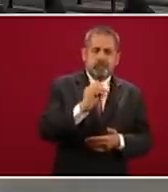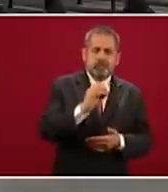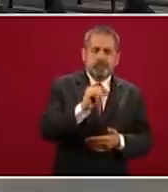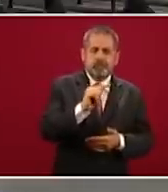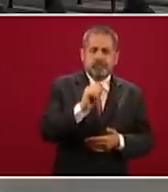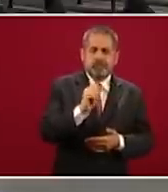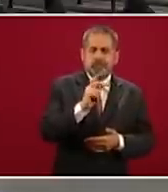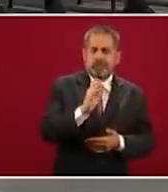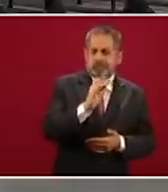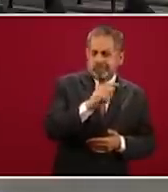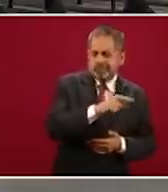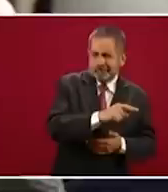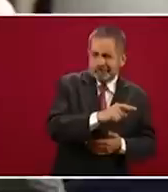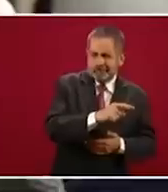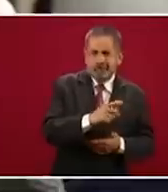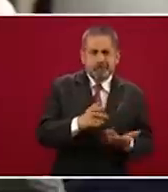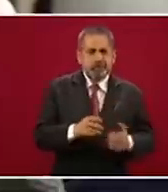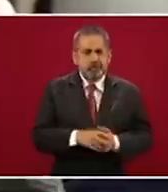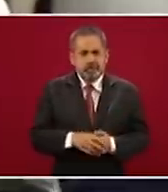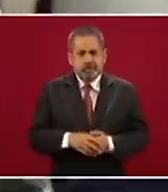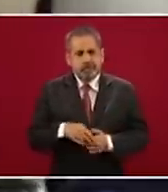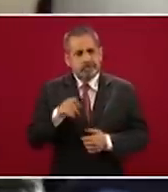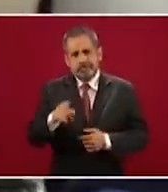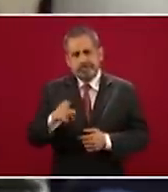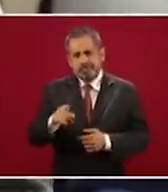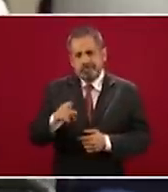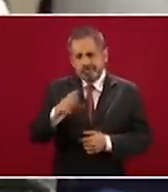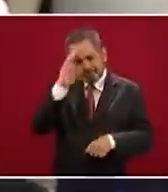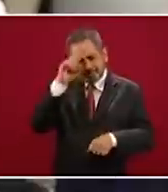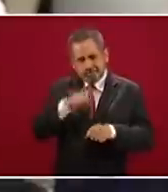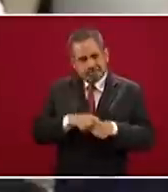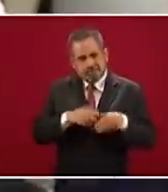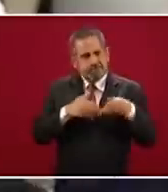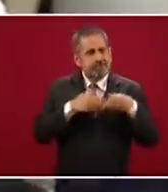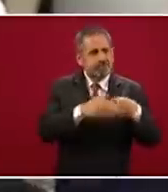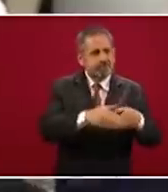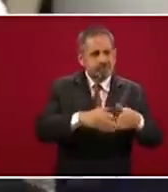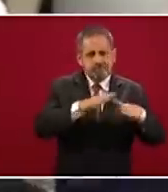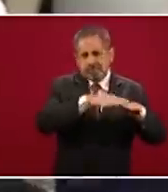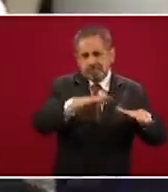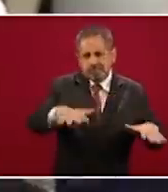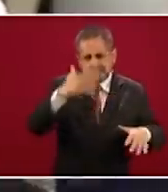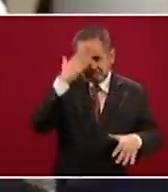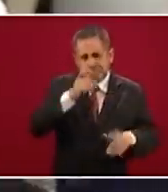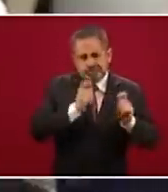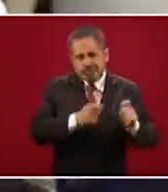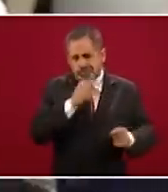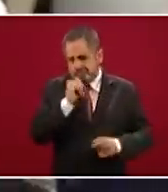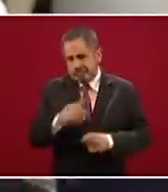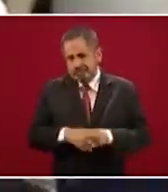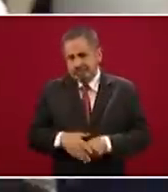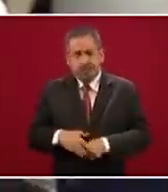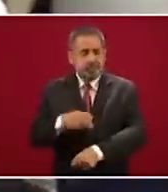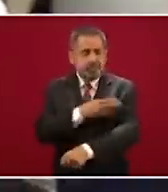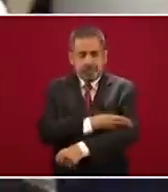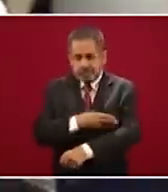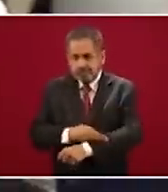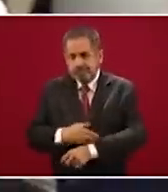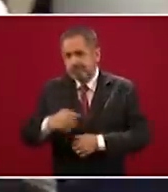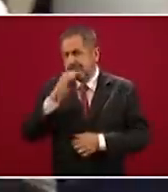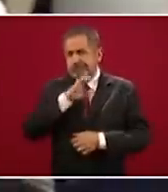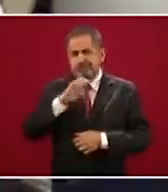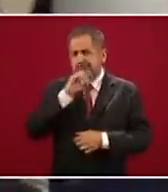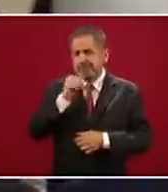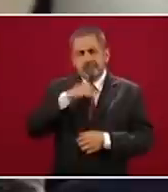muy lejos también de una cultura marítima. El caso de Madero y Carranza, pues también no tuvieron mucha